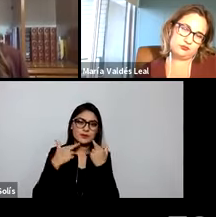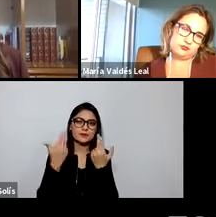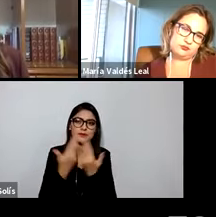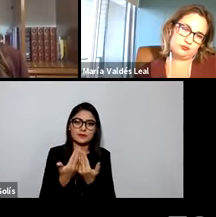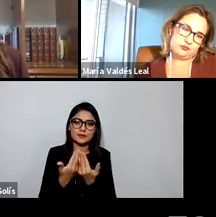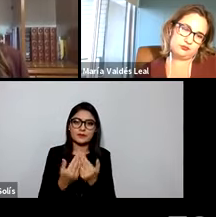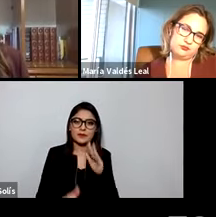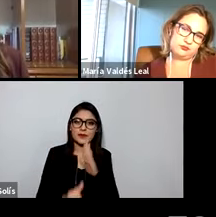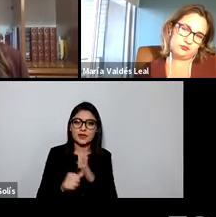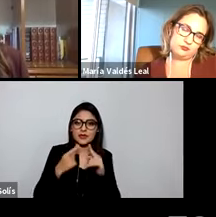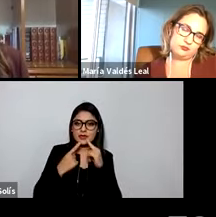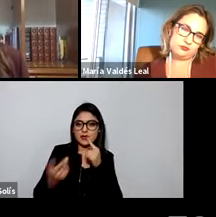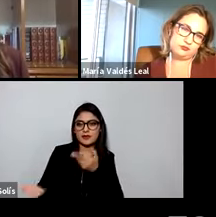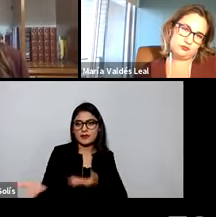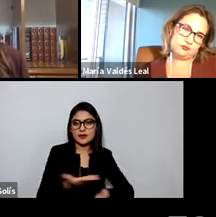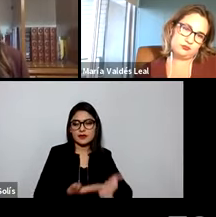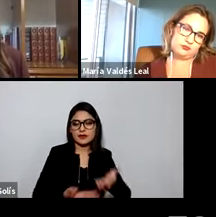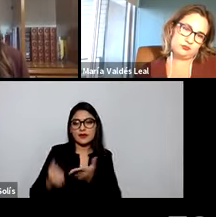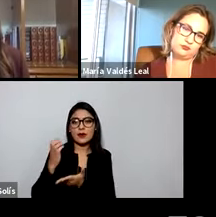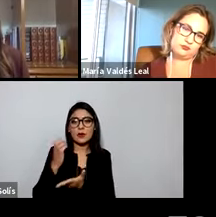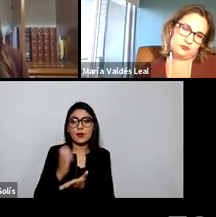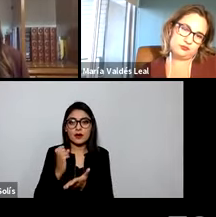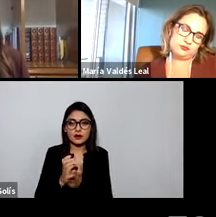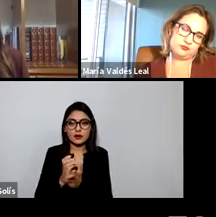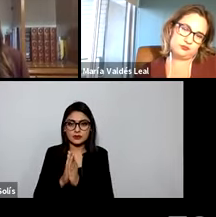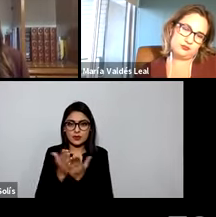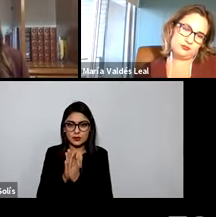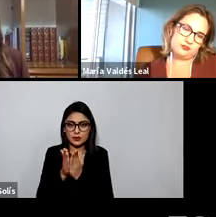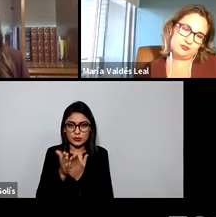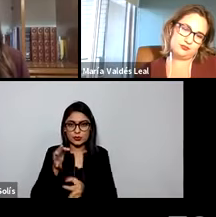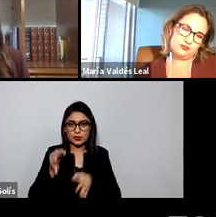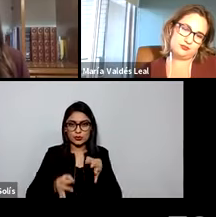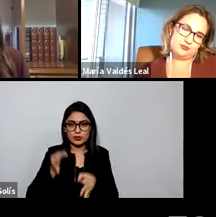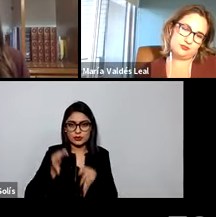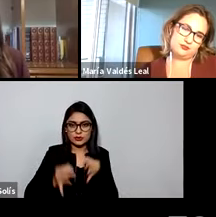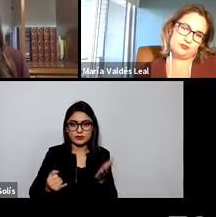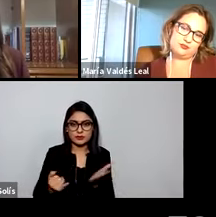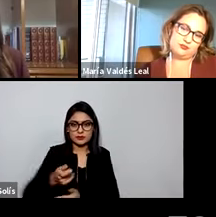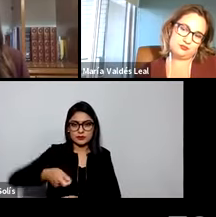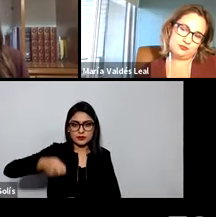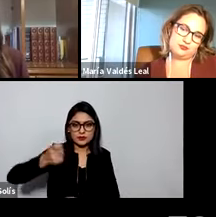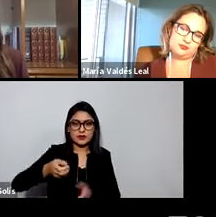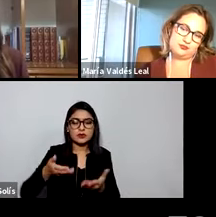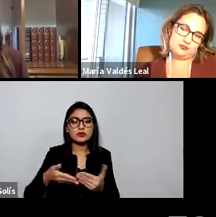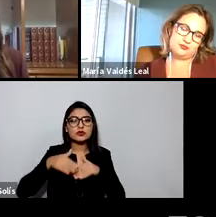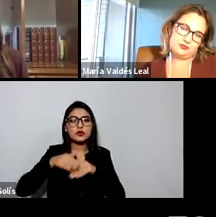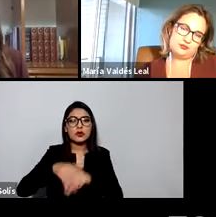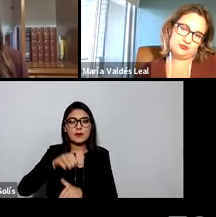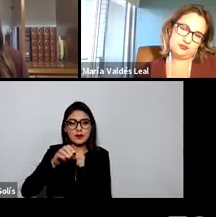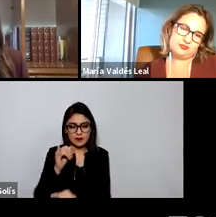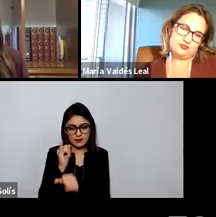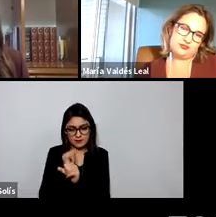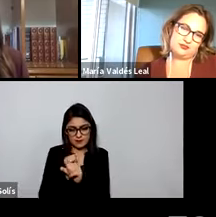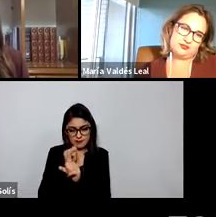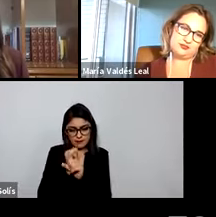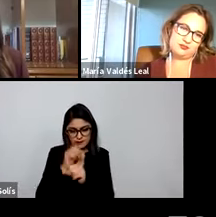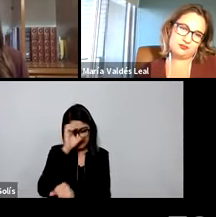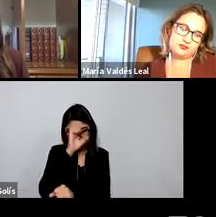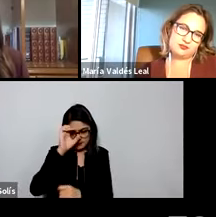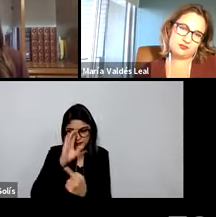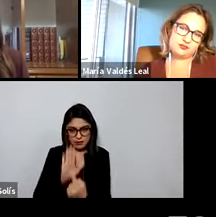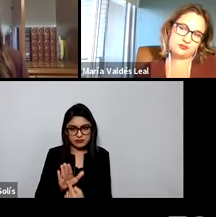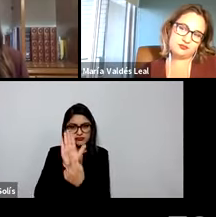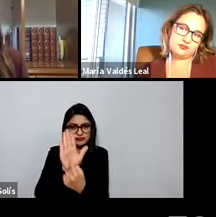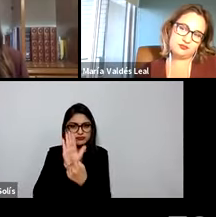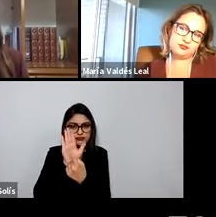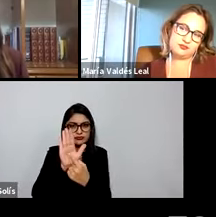de mesas de análisis de cuadernos de jurisprudencia con el cuaderno de evidencia científica el 22 de marzo,